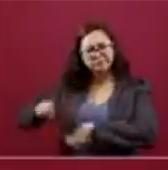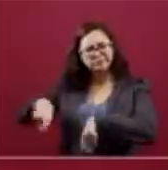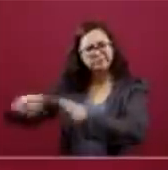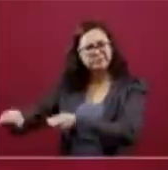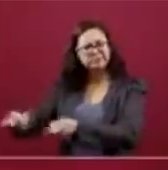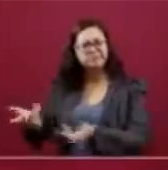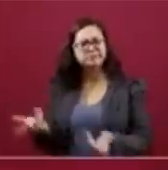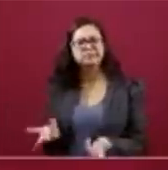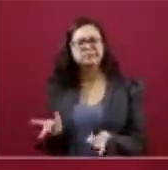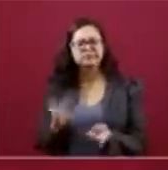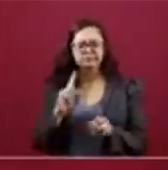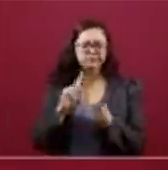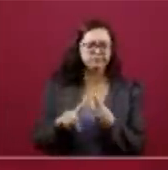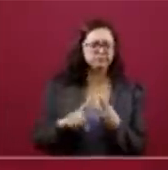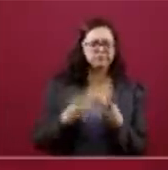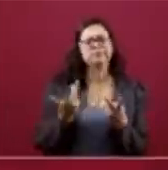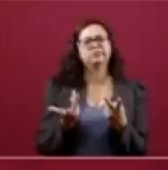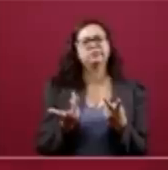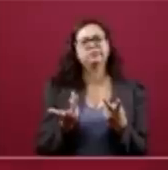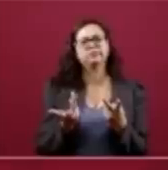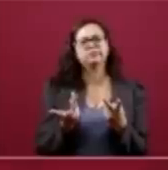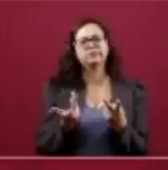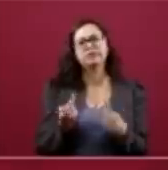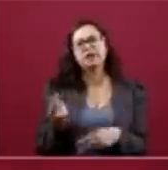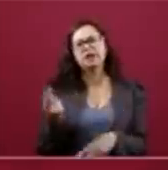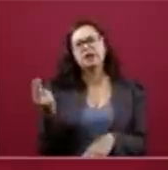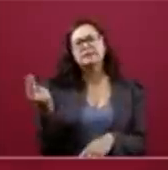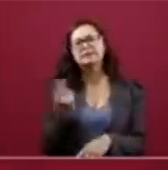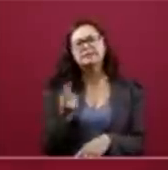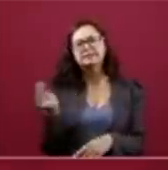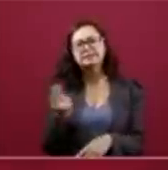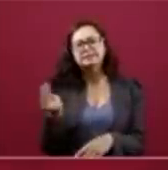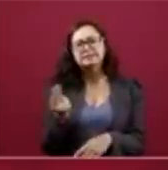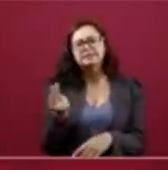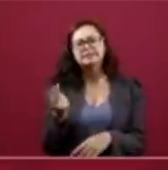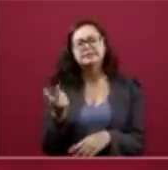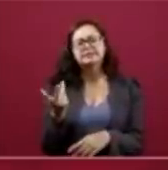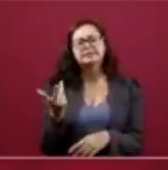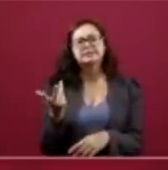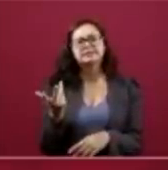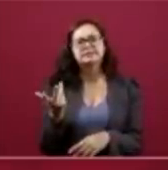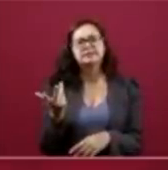Si se necesita producir